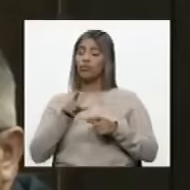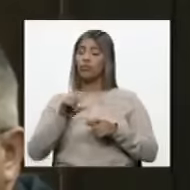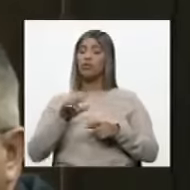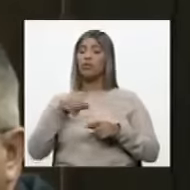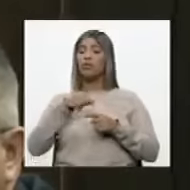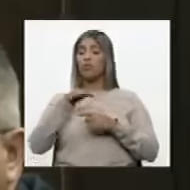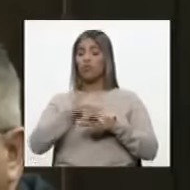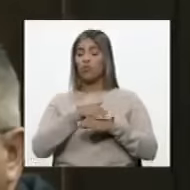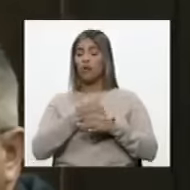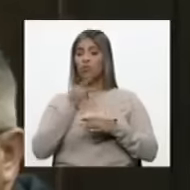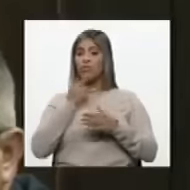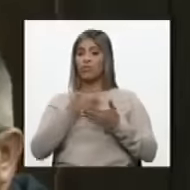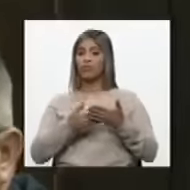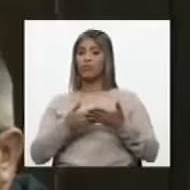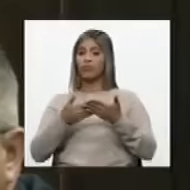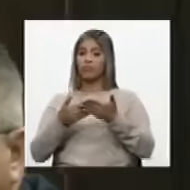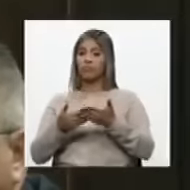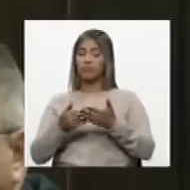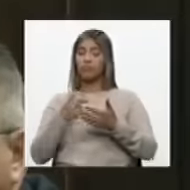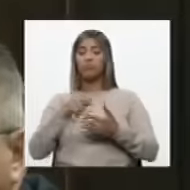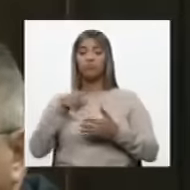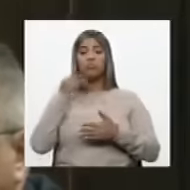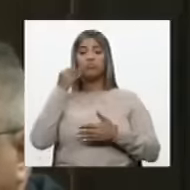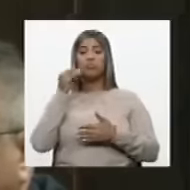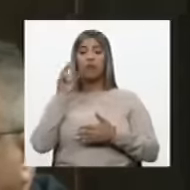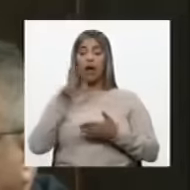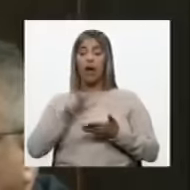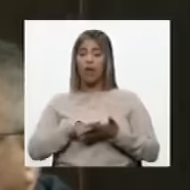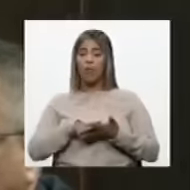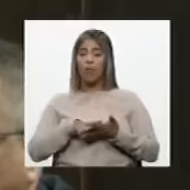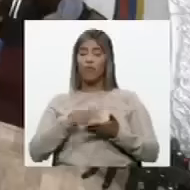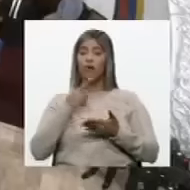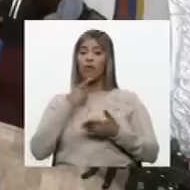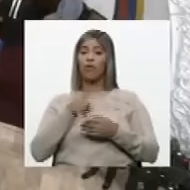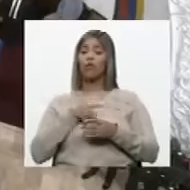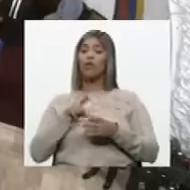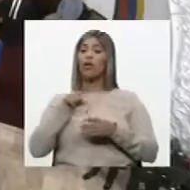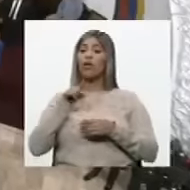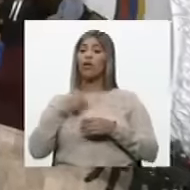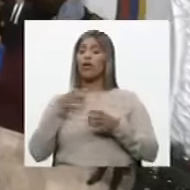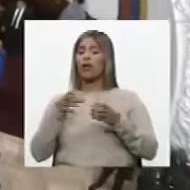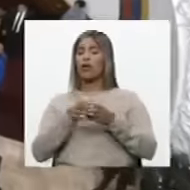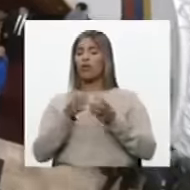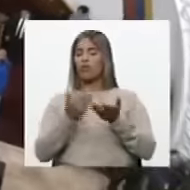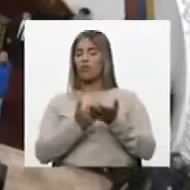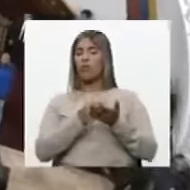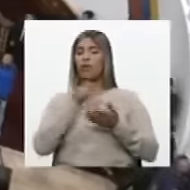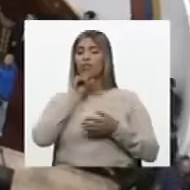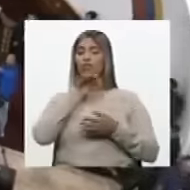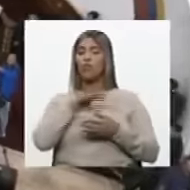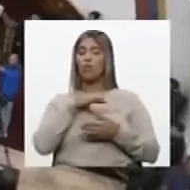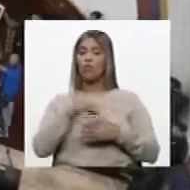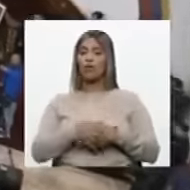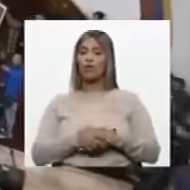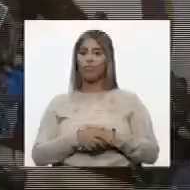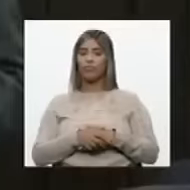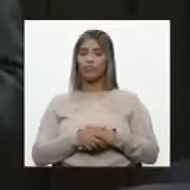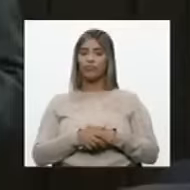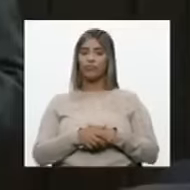pudiéramos hacérselo llegar, en caso que así se considere, a la Academia de la Historia, ubicada al frente,